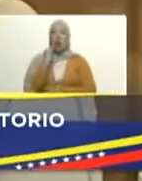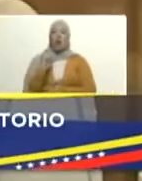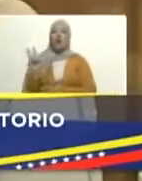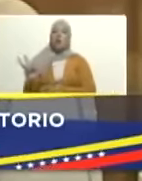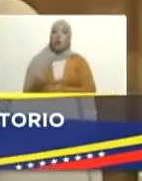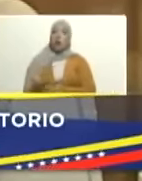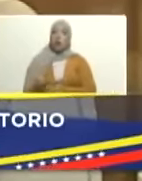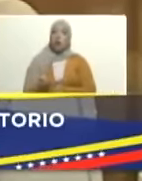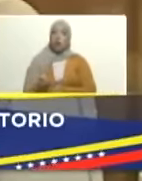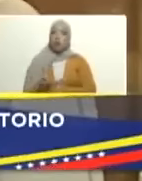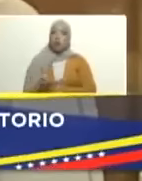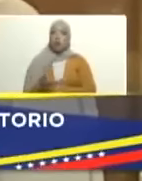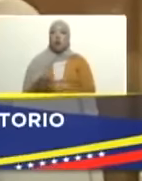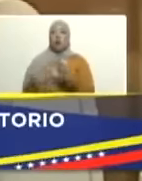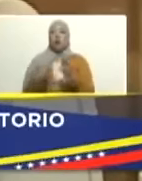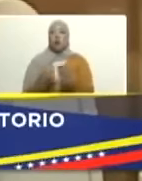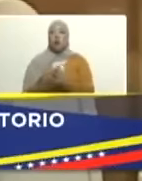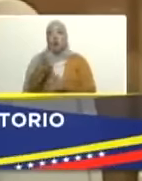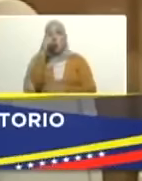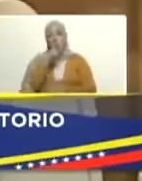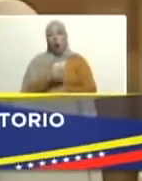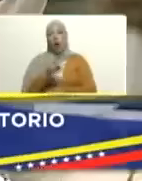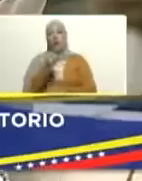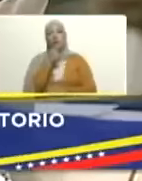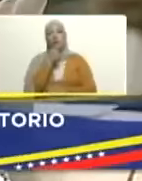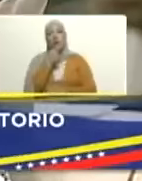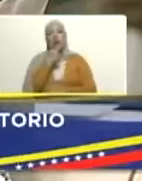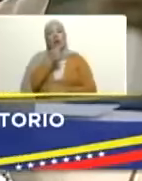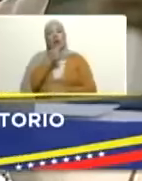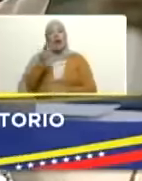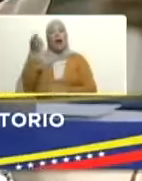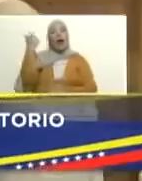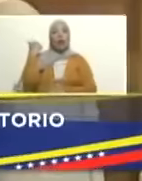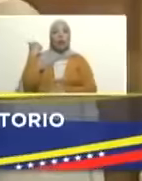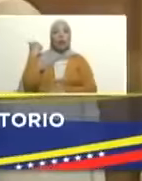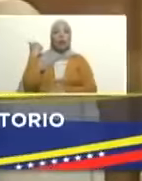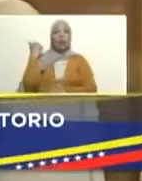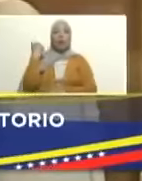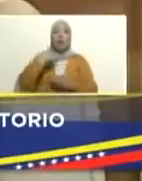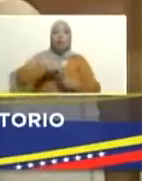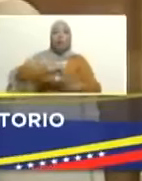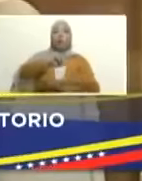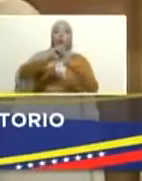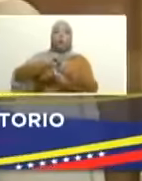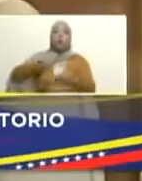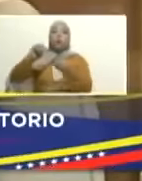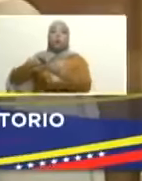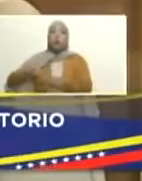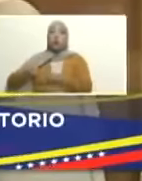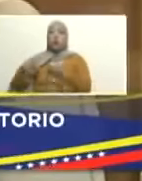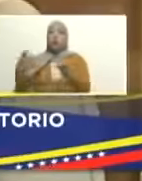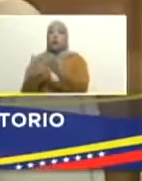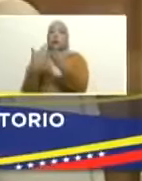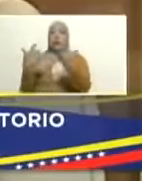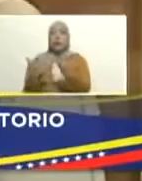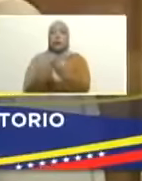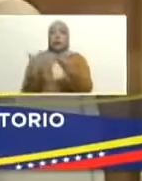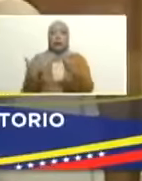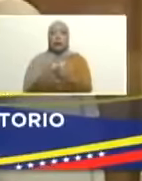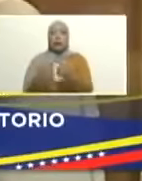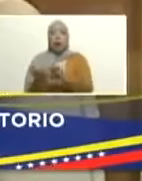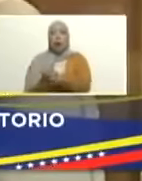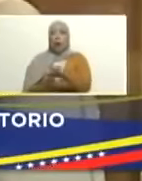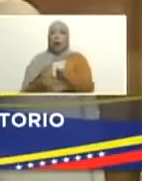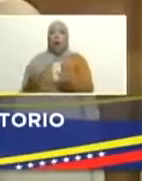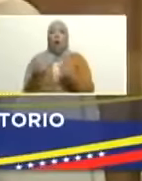de Venezuela, y en ese sentido es muy auspicioso que quienes en el pasado convocaron y hicieron llamados bárbaros a golpes